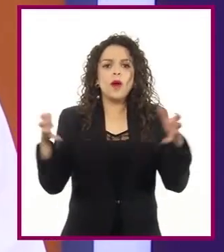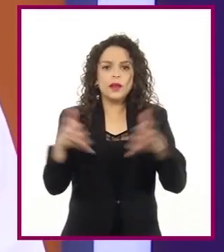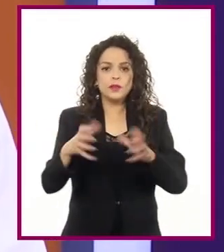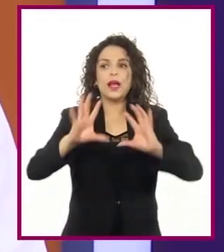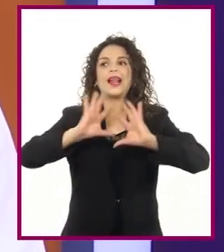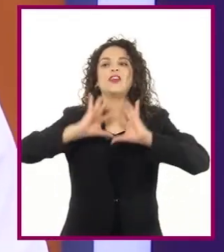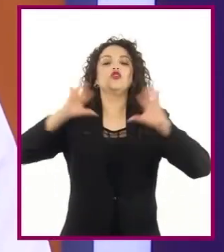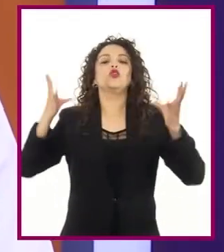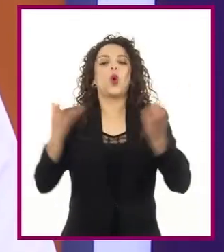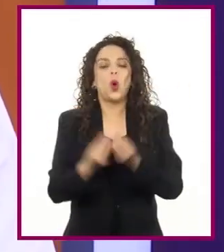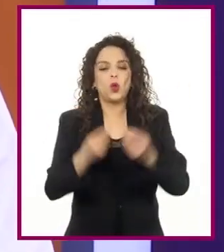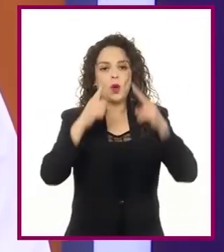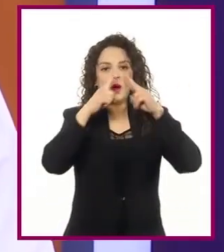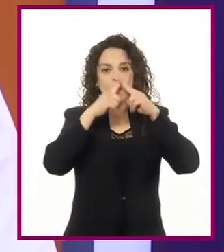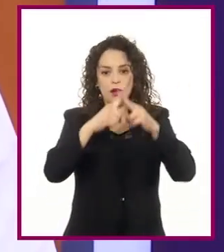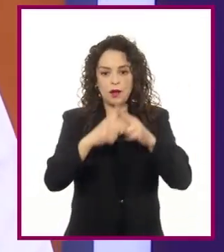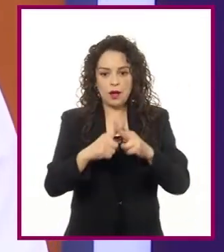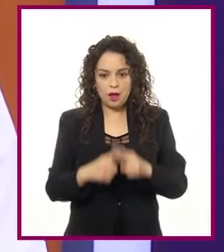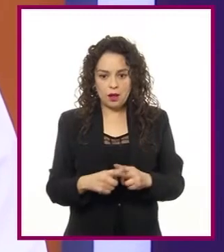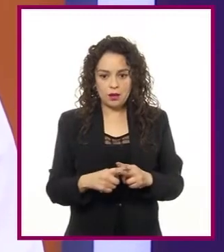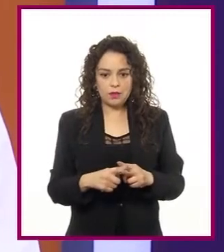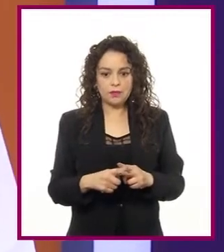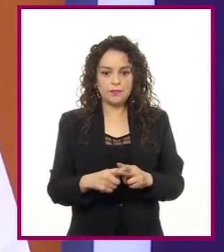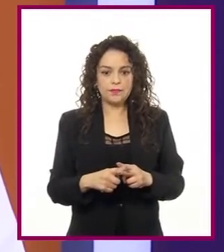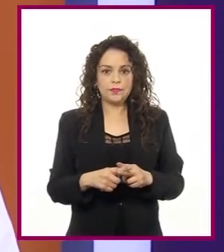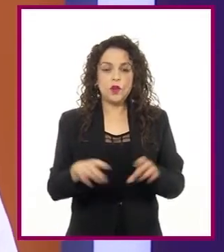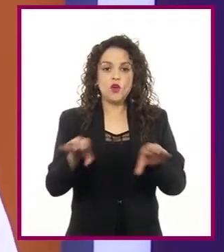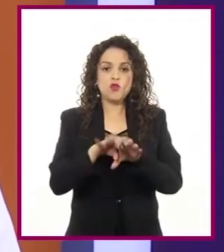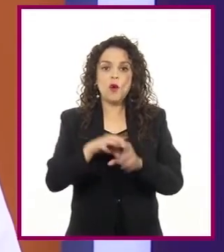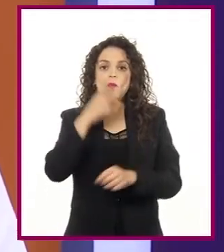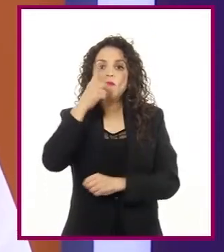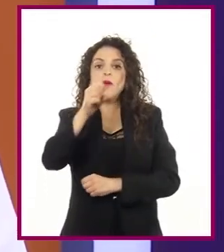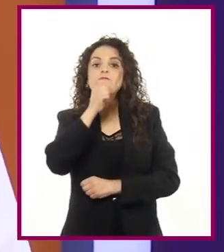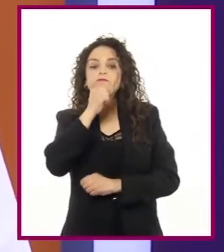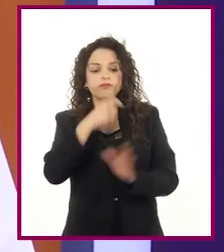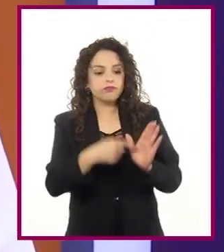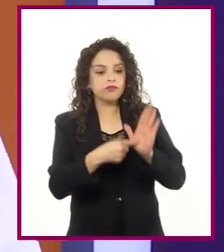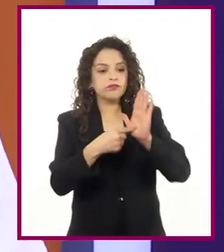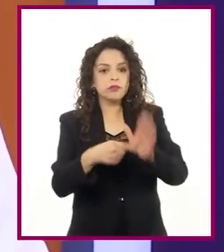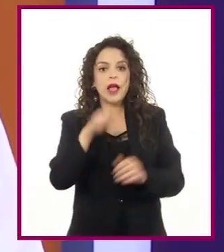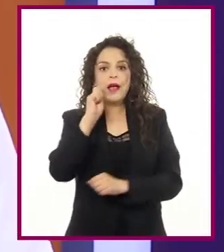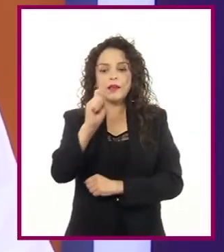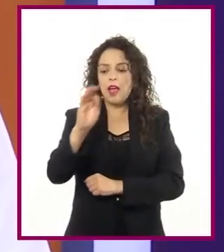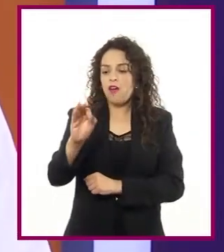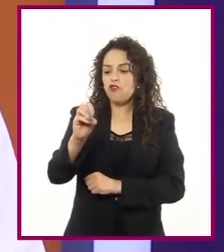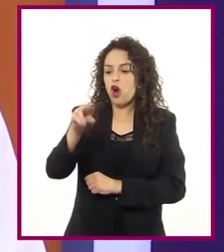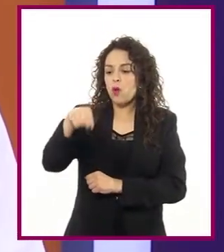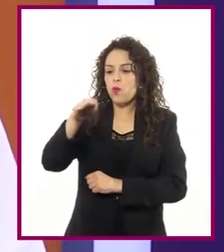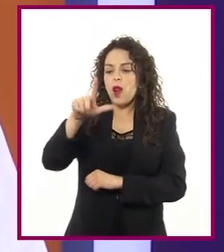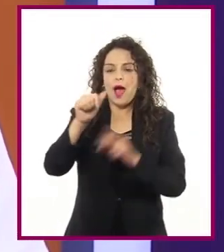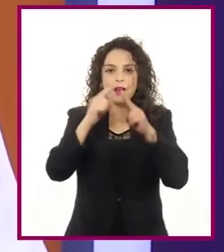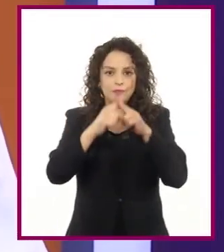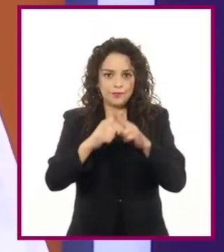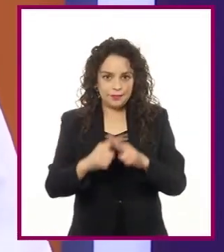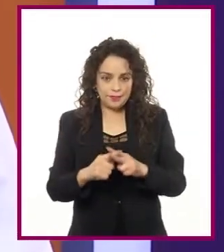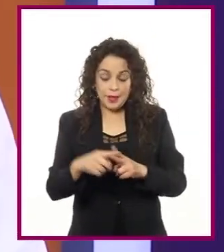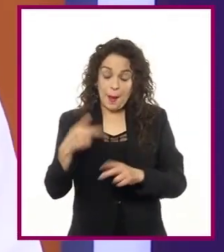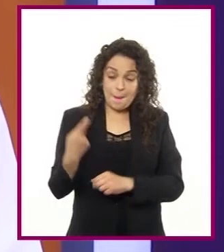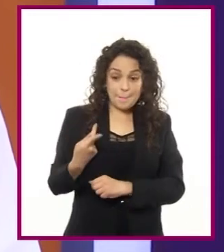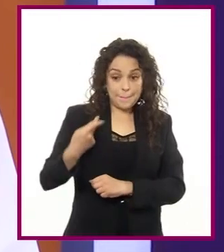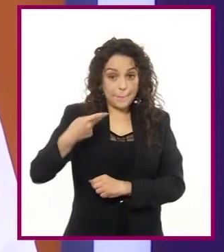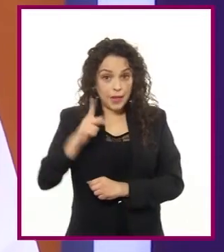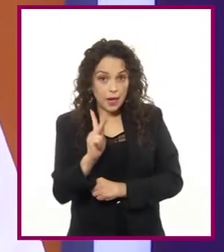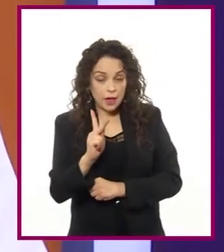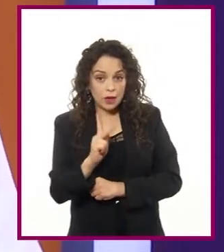completo, tal y como indica la fórmula. Sin embargo, se comprueba que, si mantiene